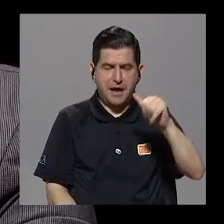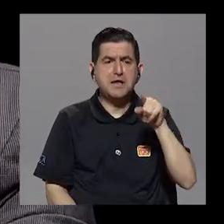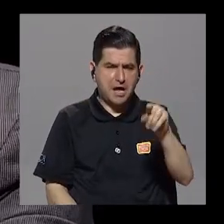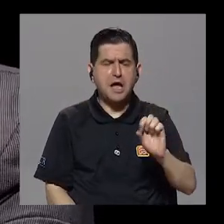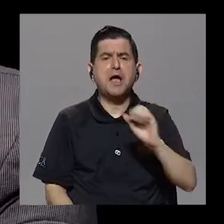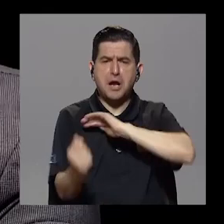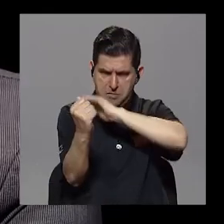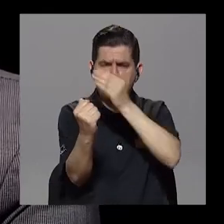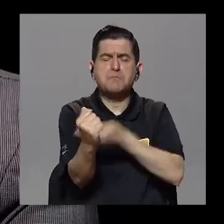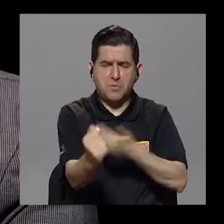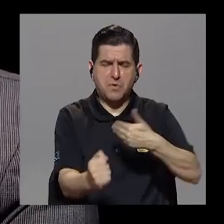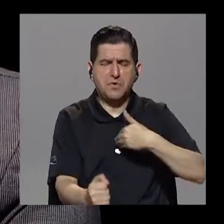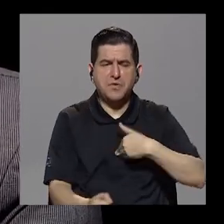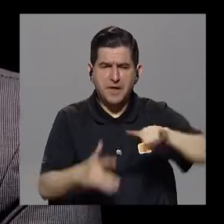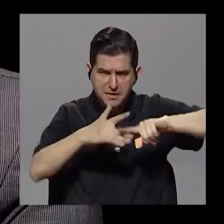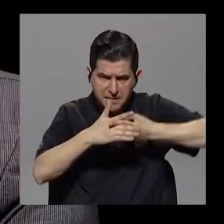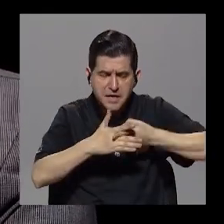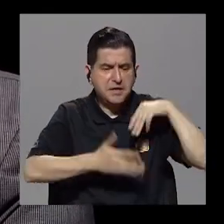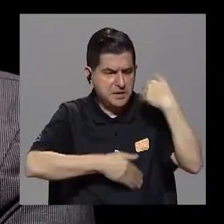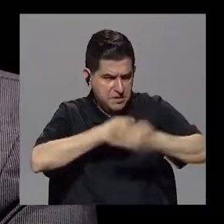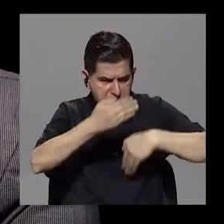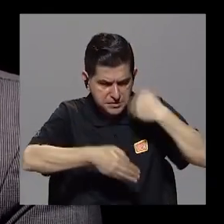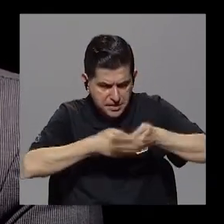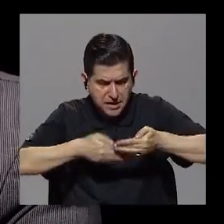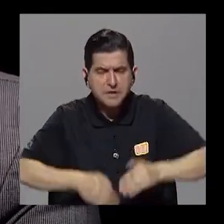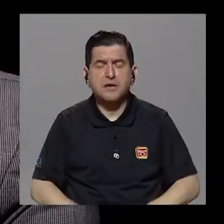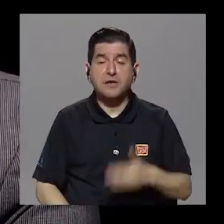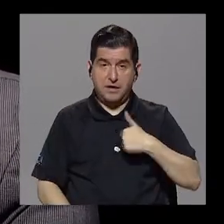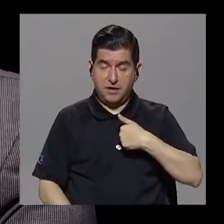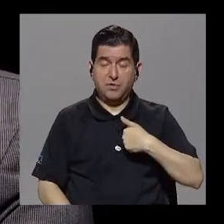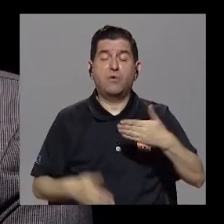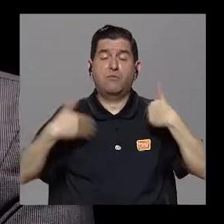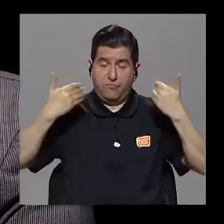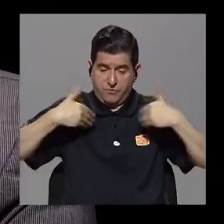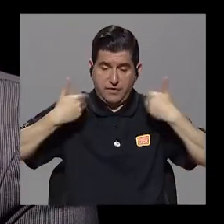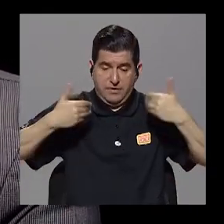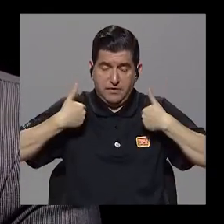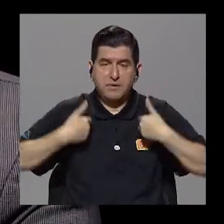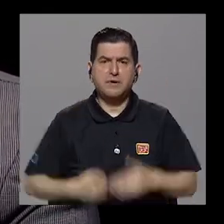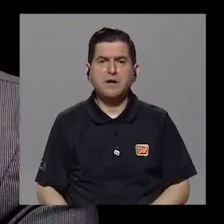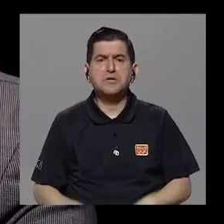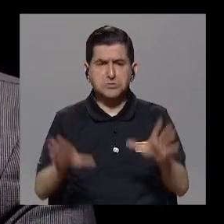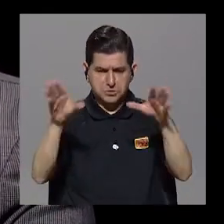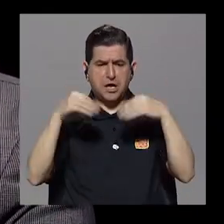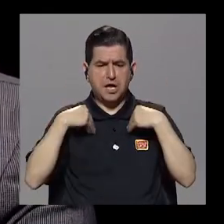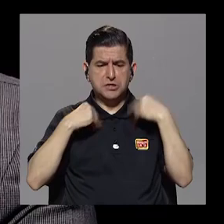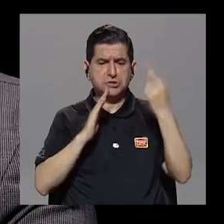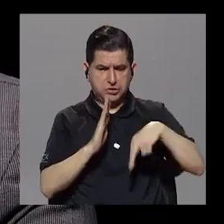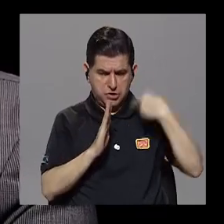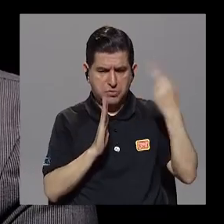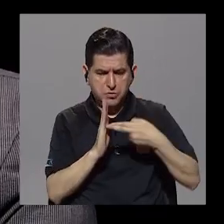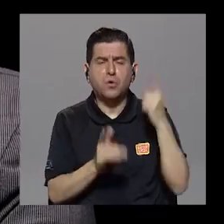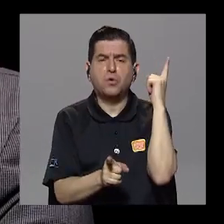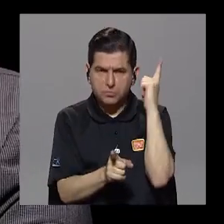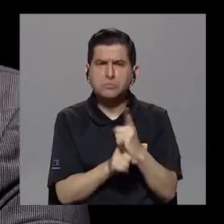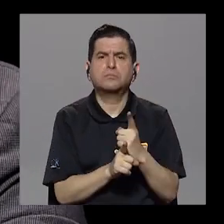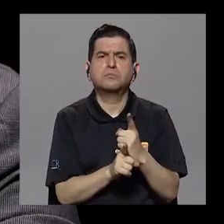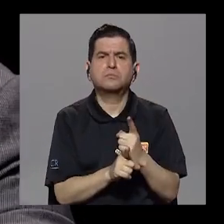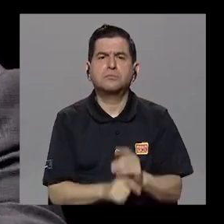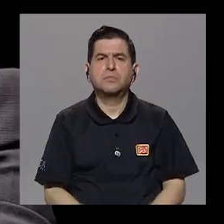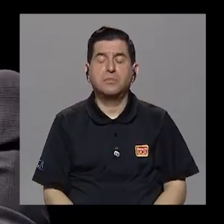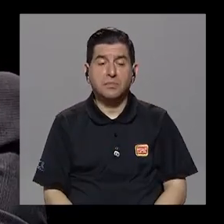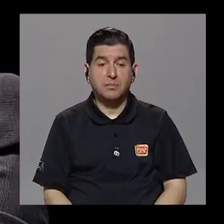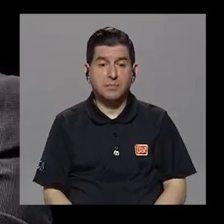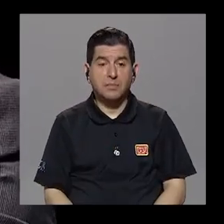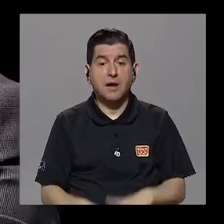lo menos para iniciar la hoja de ruta, y Muy eso bien. me alegra mucho porque me parece que ha asumido ese rol como debe ser, hay que